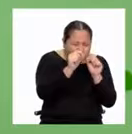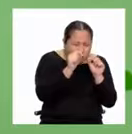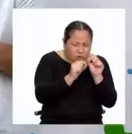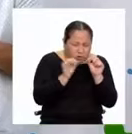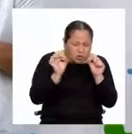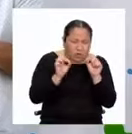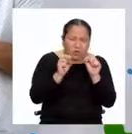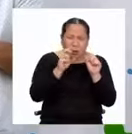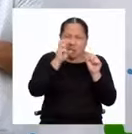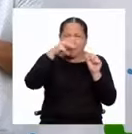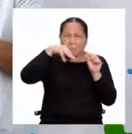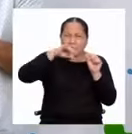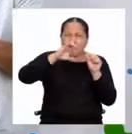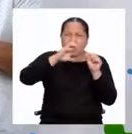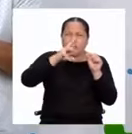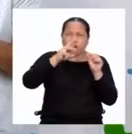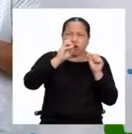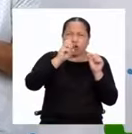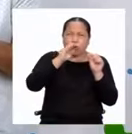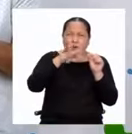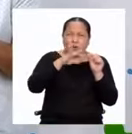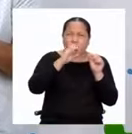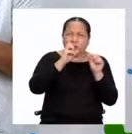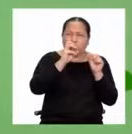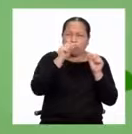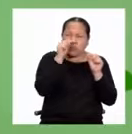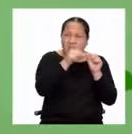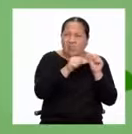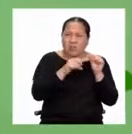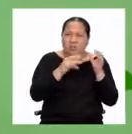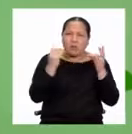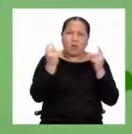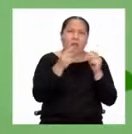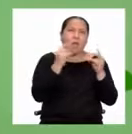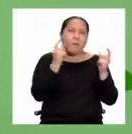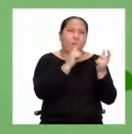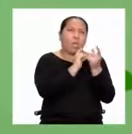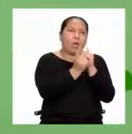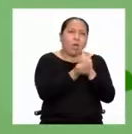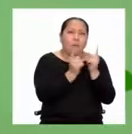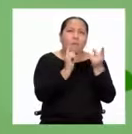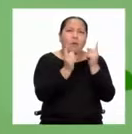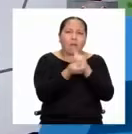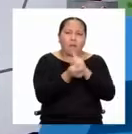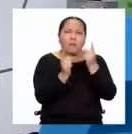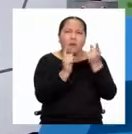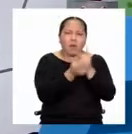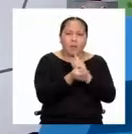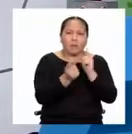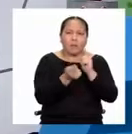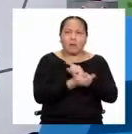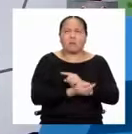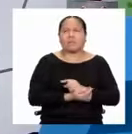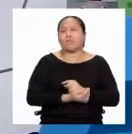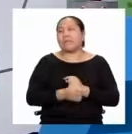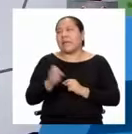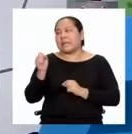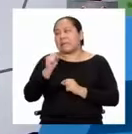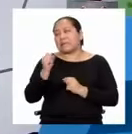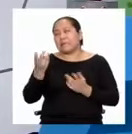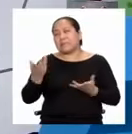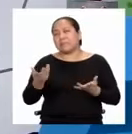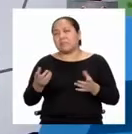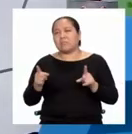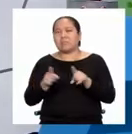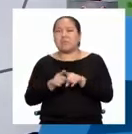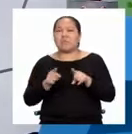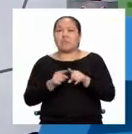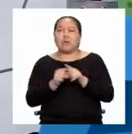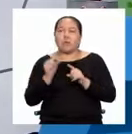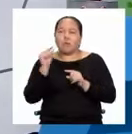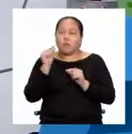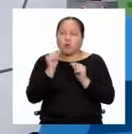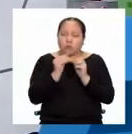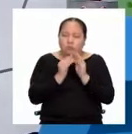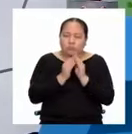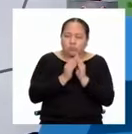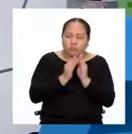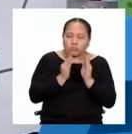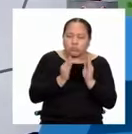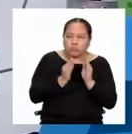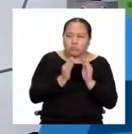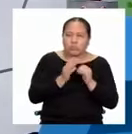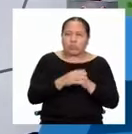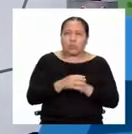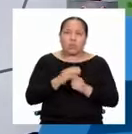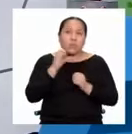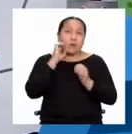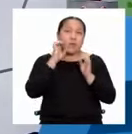y pequeñitos, son los que más están en constante evolución. Bueno, también se da en organismos un poco más